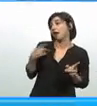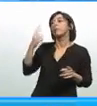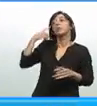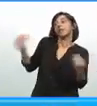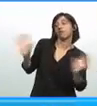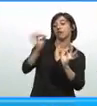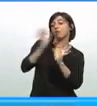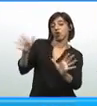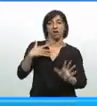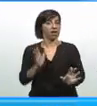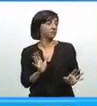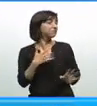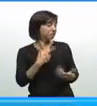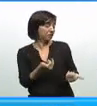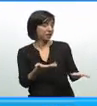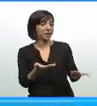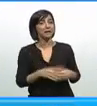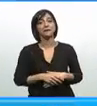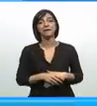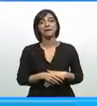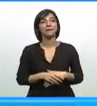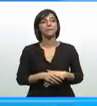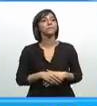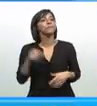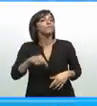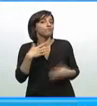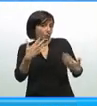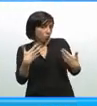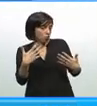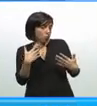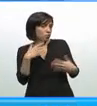Listo, no hay problema, dale. Ahora sí los puedo ubicar o encasillar como